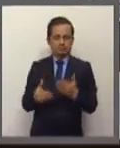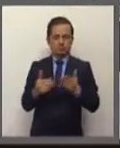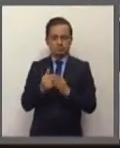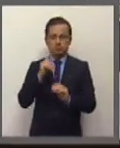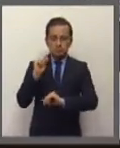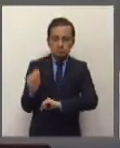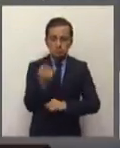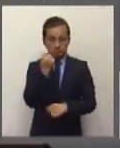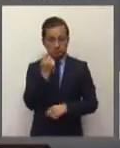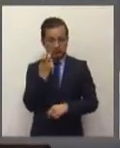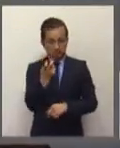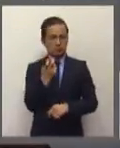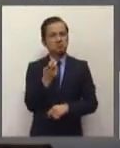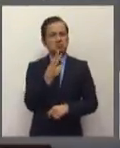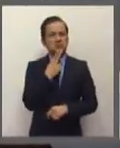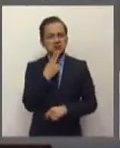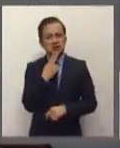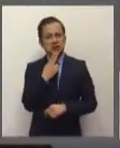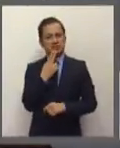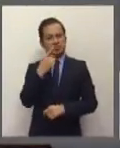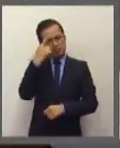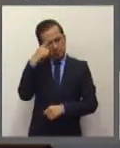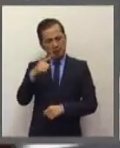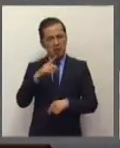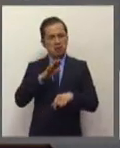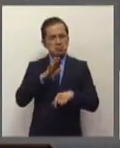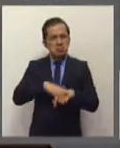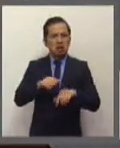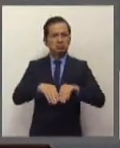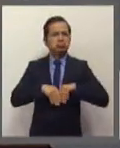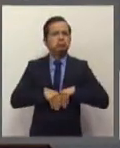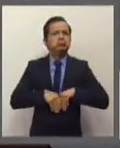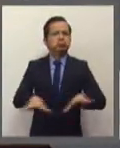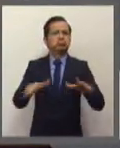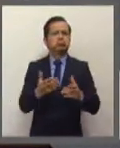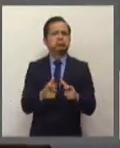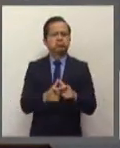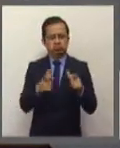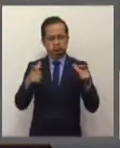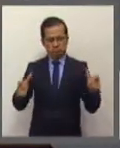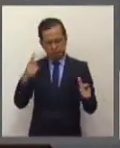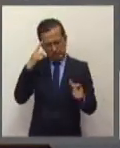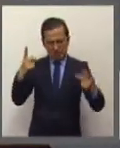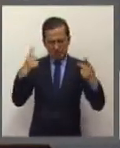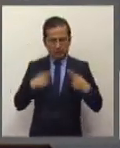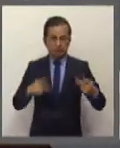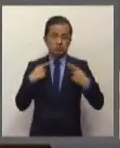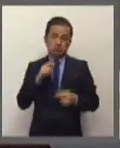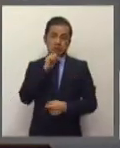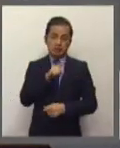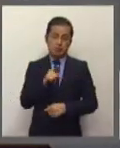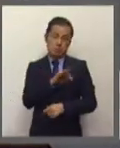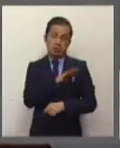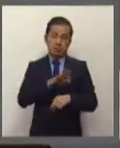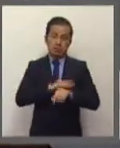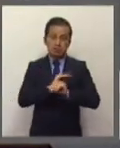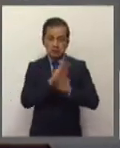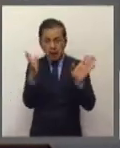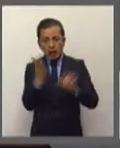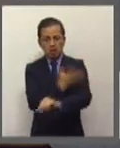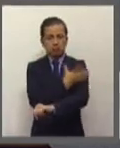una herramienta que permite potencializar la cobertura social y beneficiar la transparencia y el acceso a la